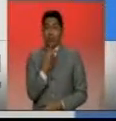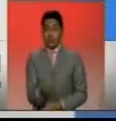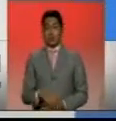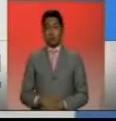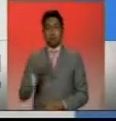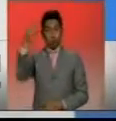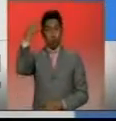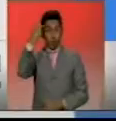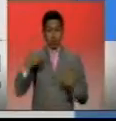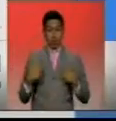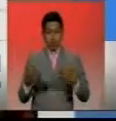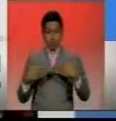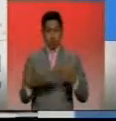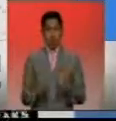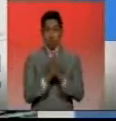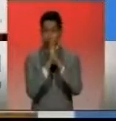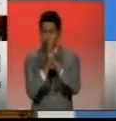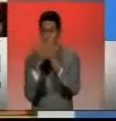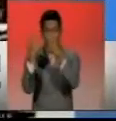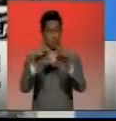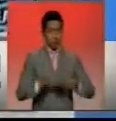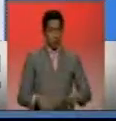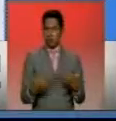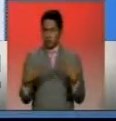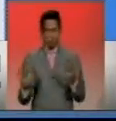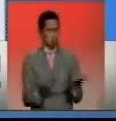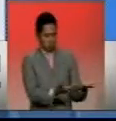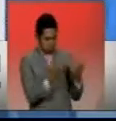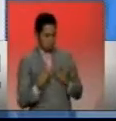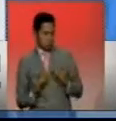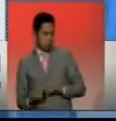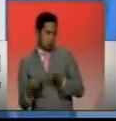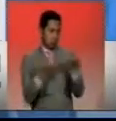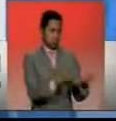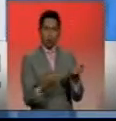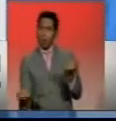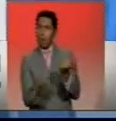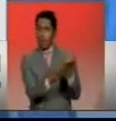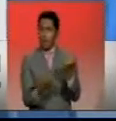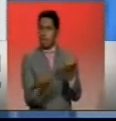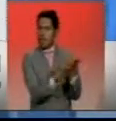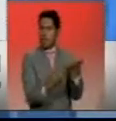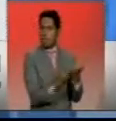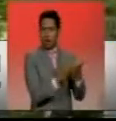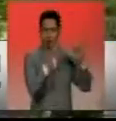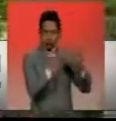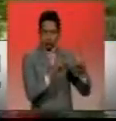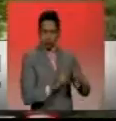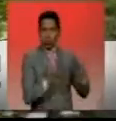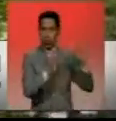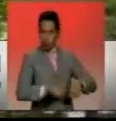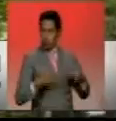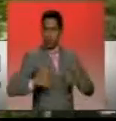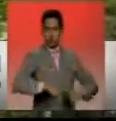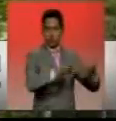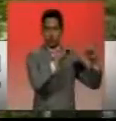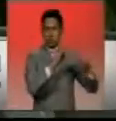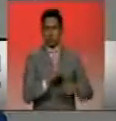o brindará la asistencia que sea necesaria en el marco del caso desatado este domingo denominado panamá papers